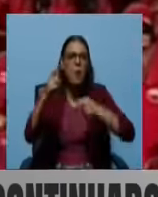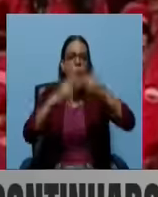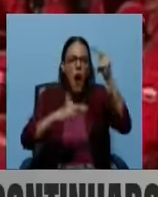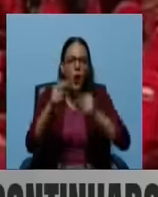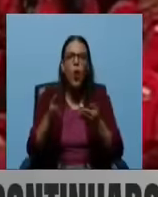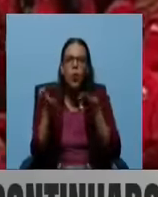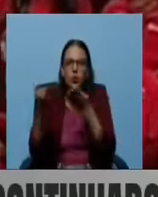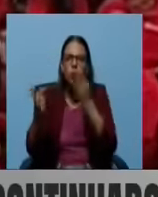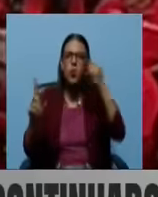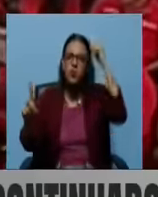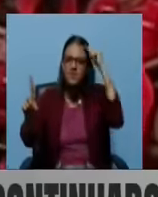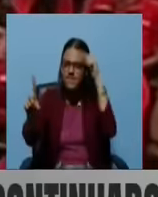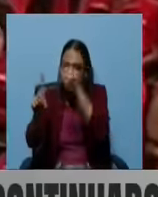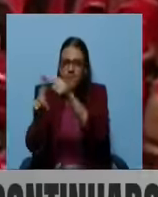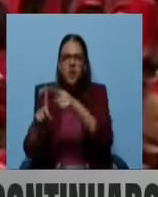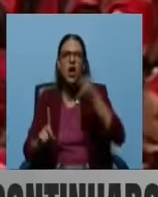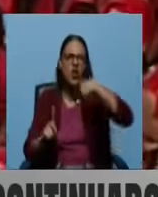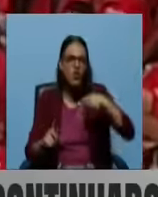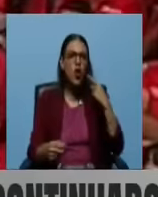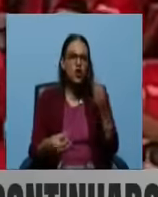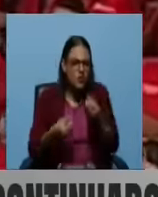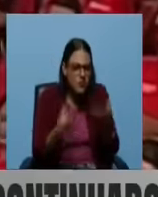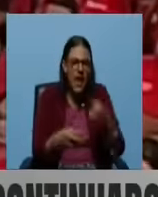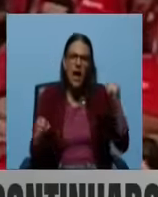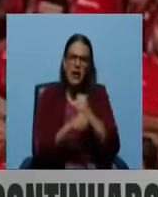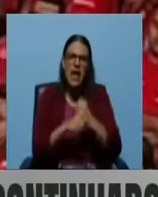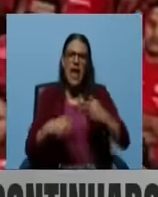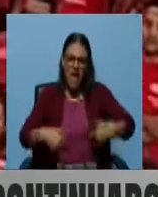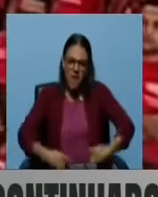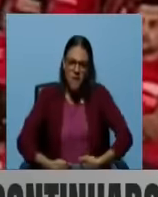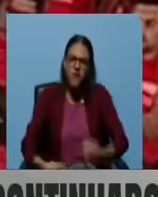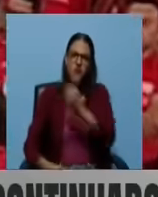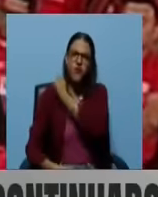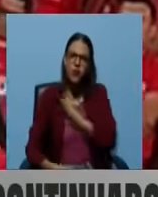Eso se hace con dedicación. Eso se hace con esfuerzo.